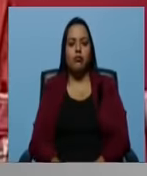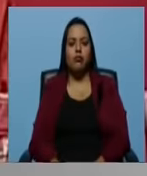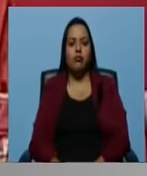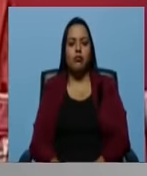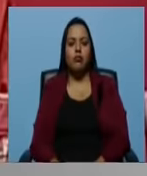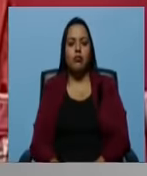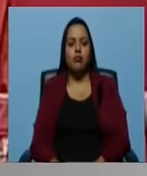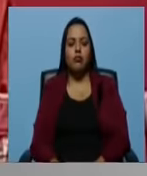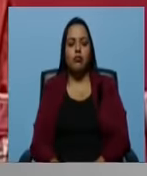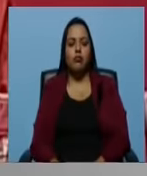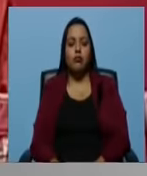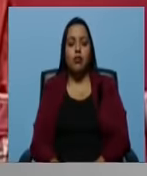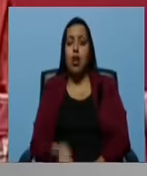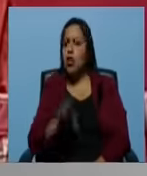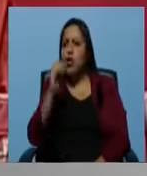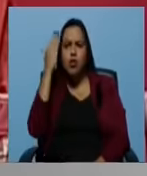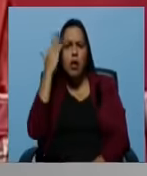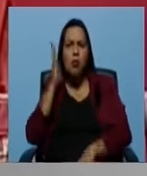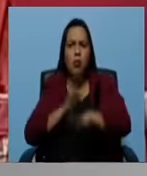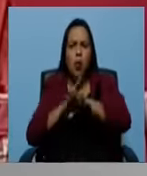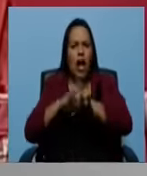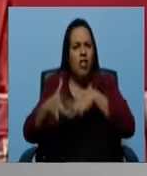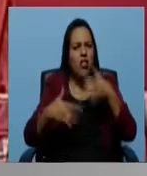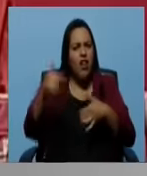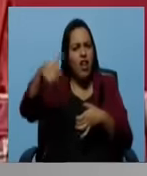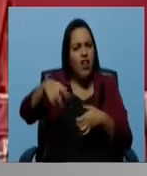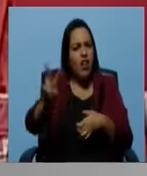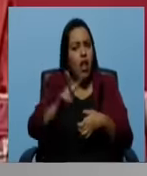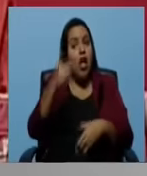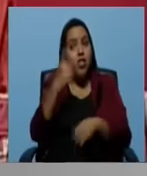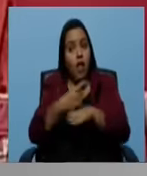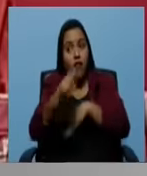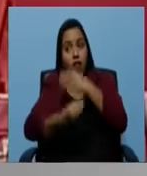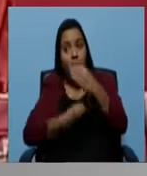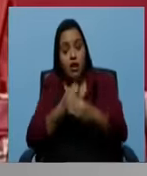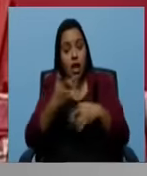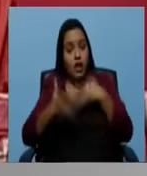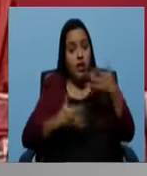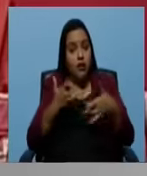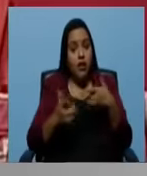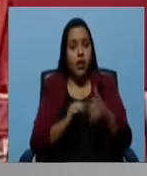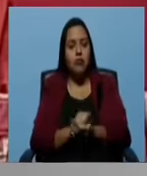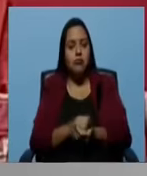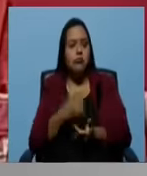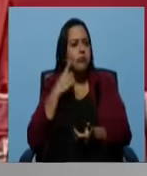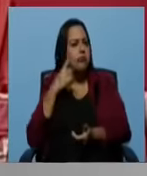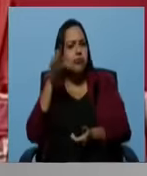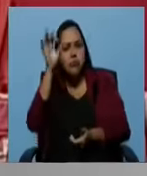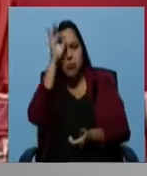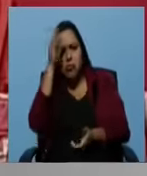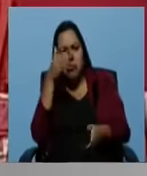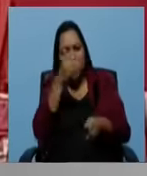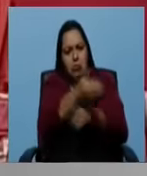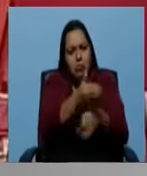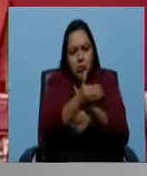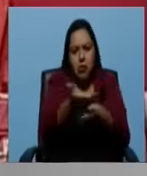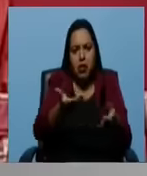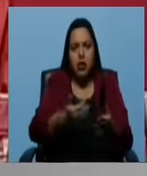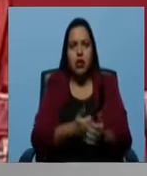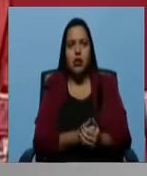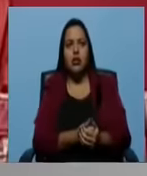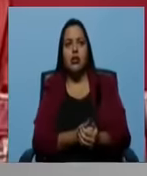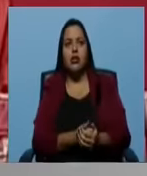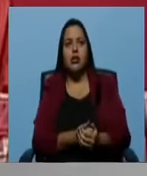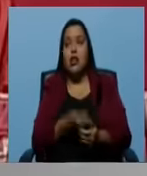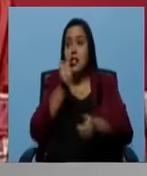No sé por qué no van a hacer actos en Venezuela. Deberían hacer una toma de qué sé yo, de así sea de